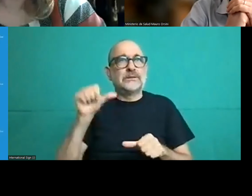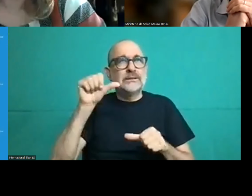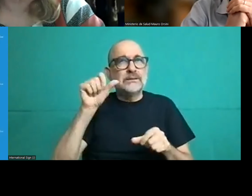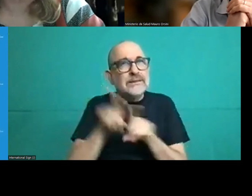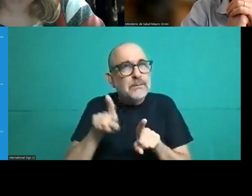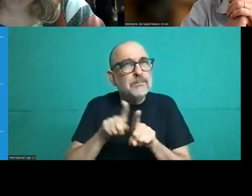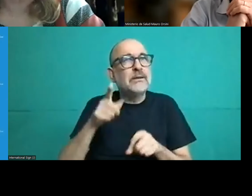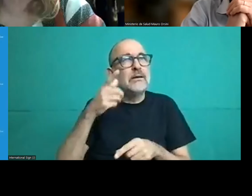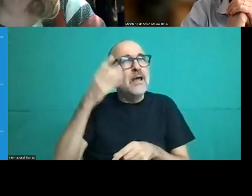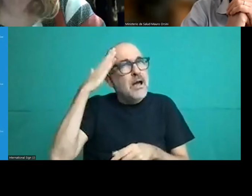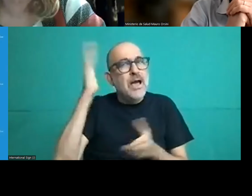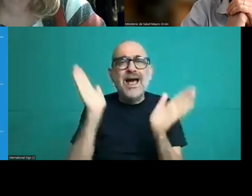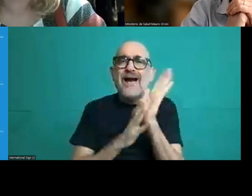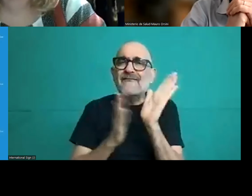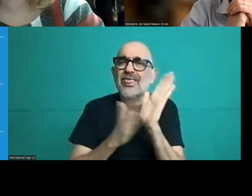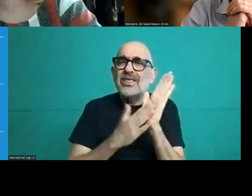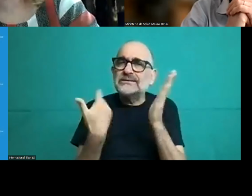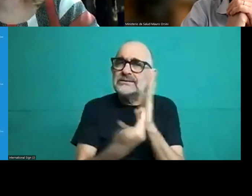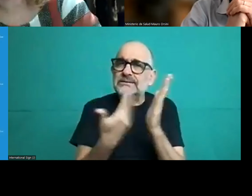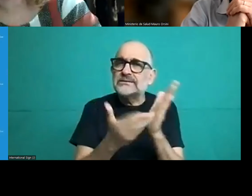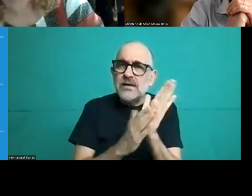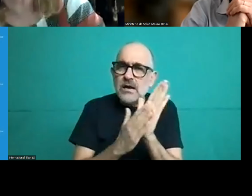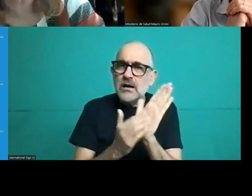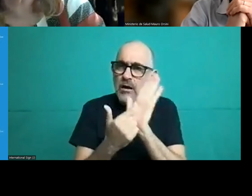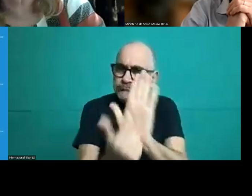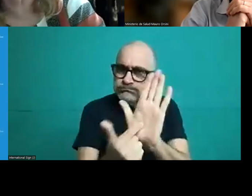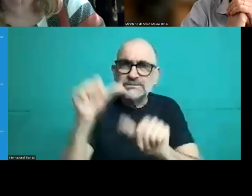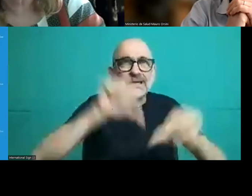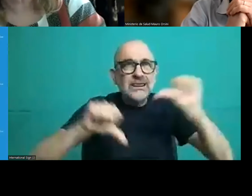paciente y que muchas de estas